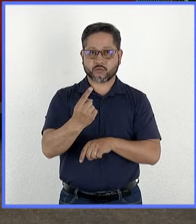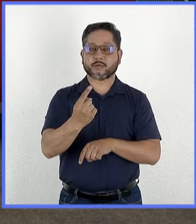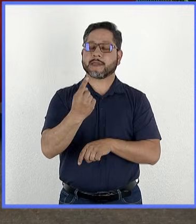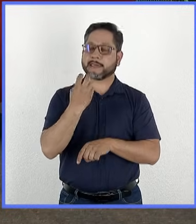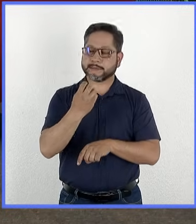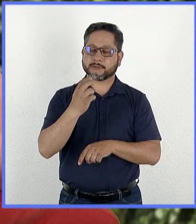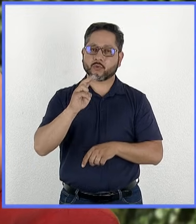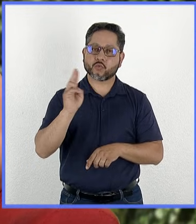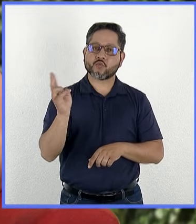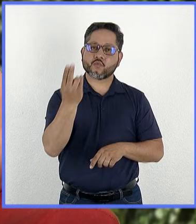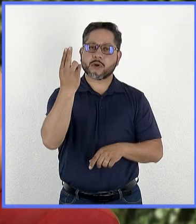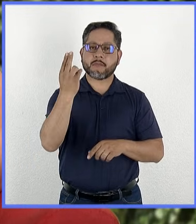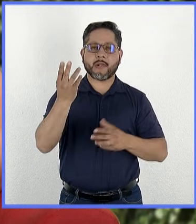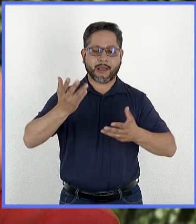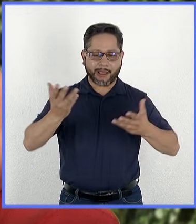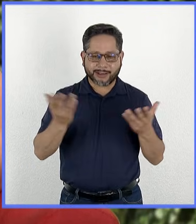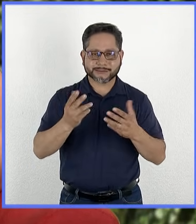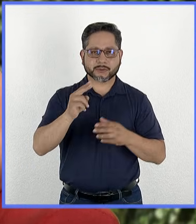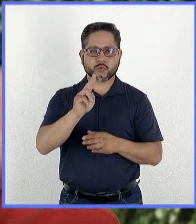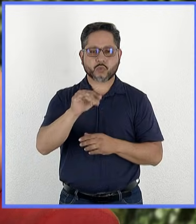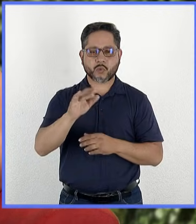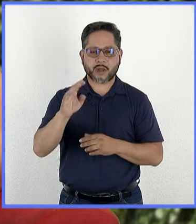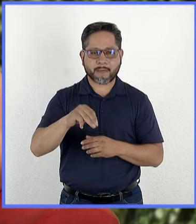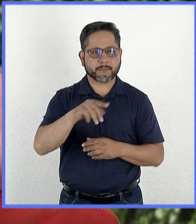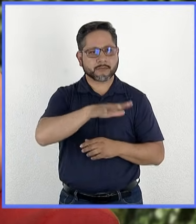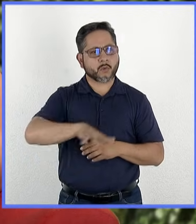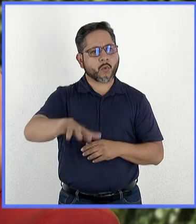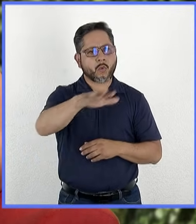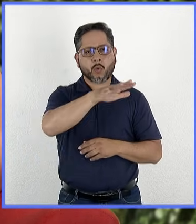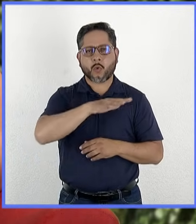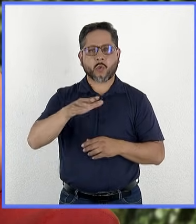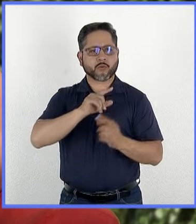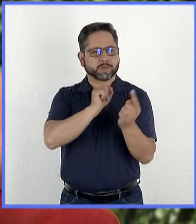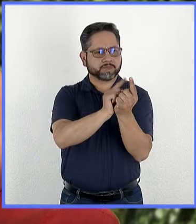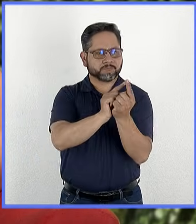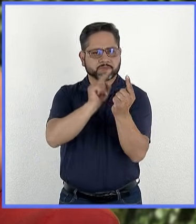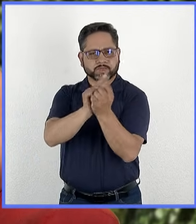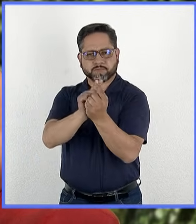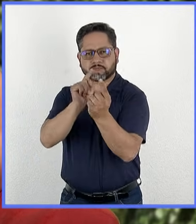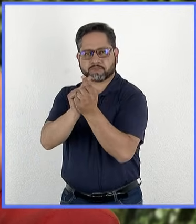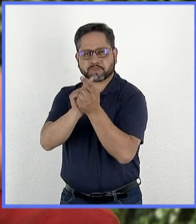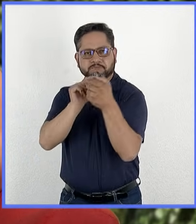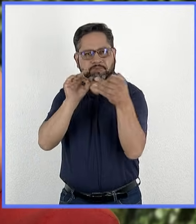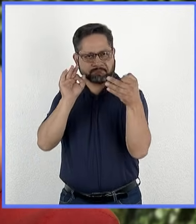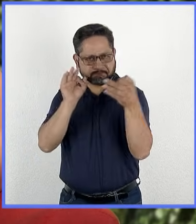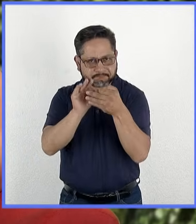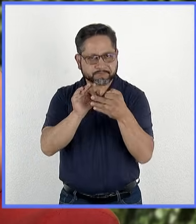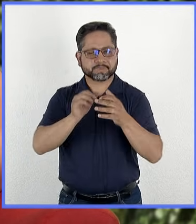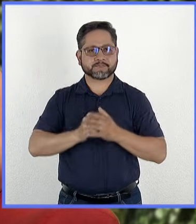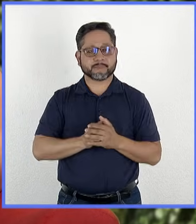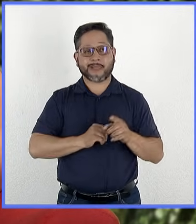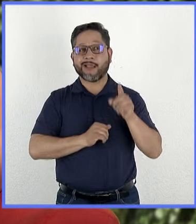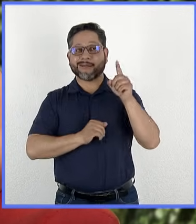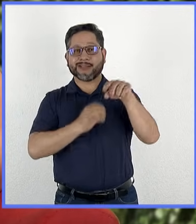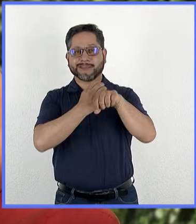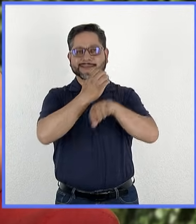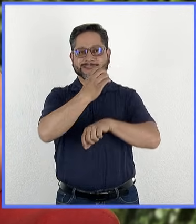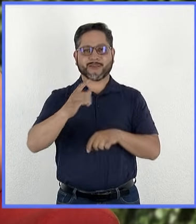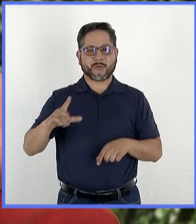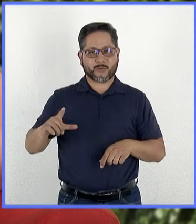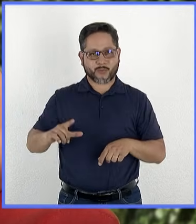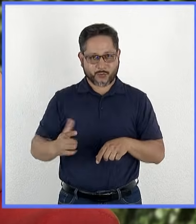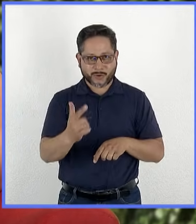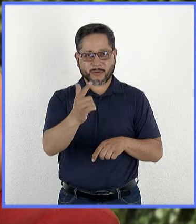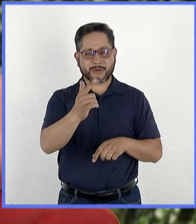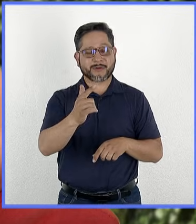es lo el que hace contacto nuestra directo universidad. con esa sociedad que está más allá del entorno universitario y en este caso sucede allá en Guanajuato con esta presa, así es